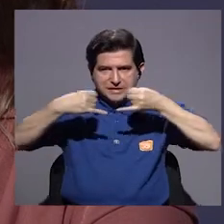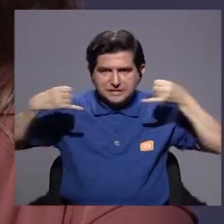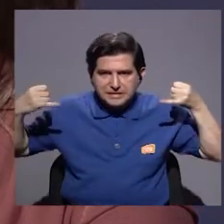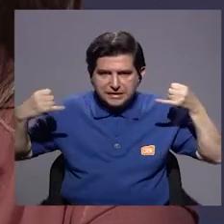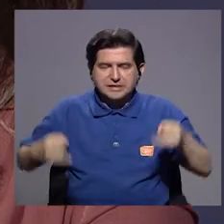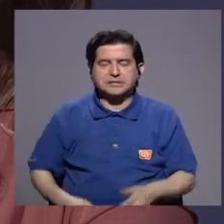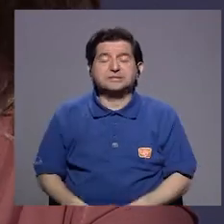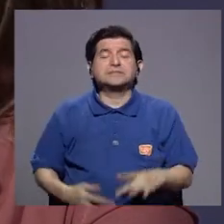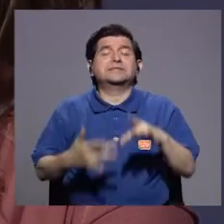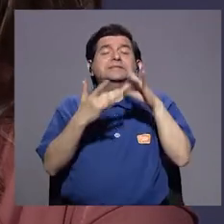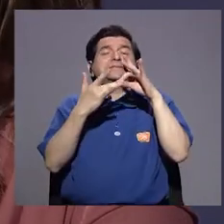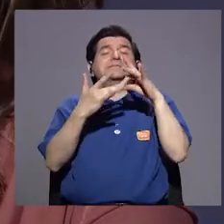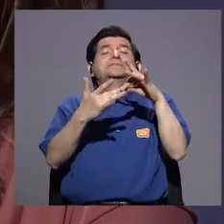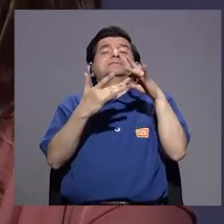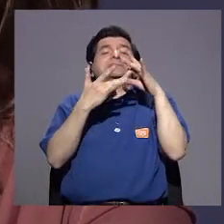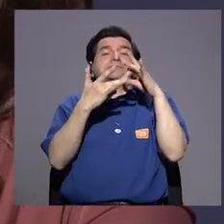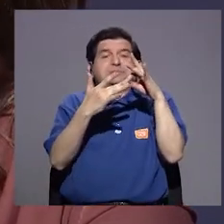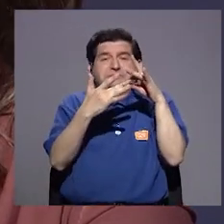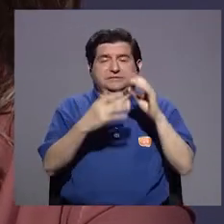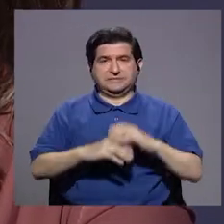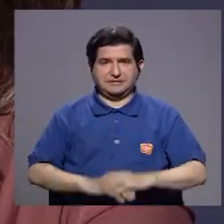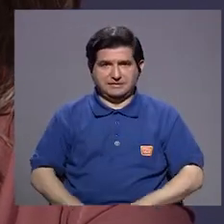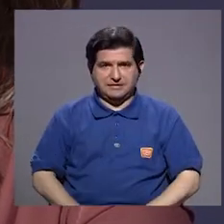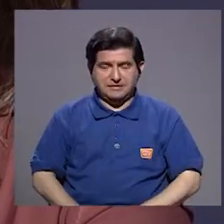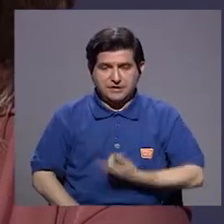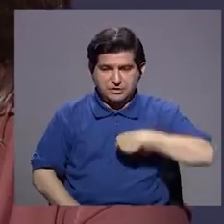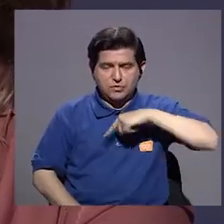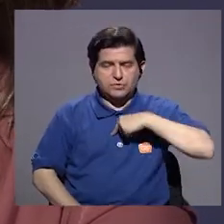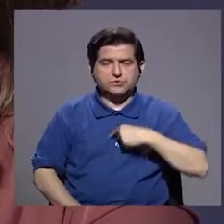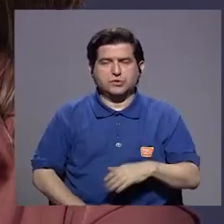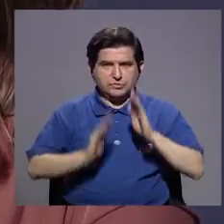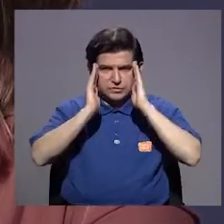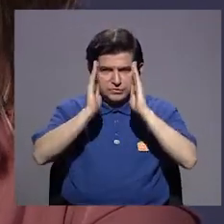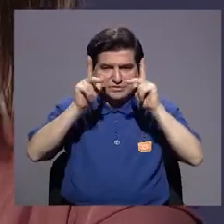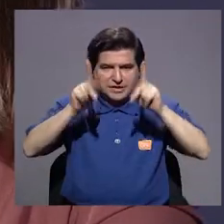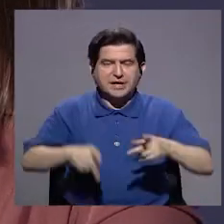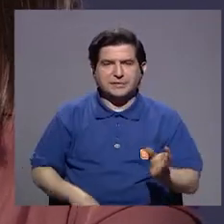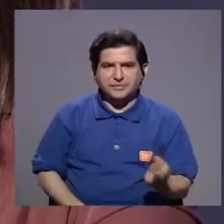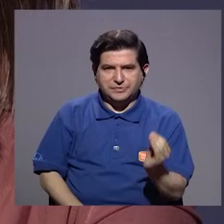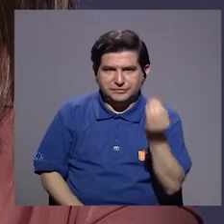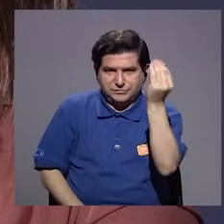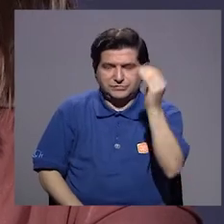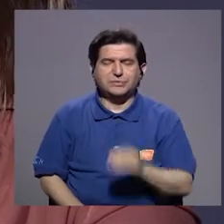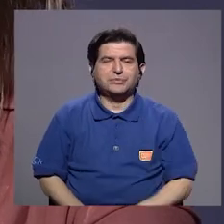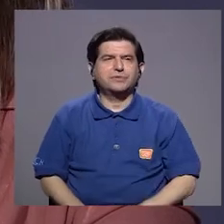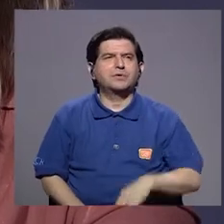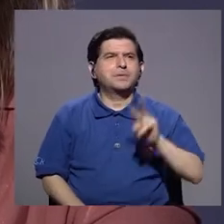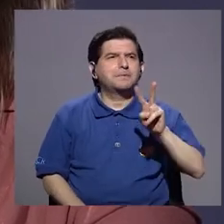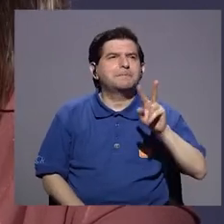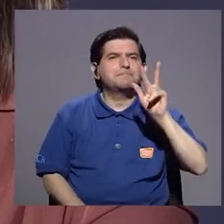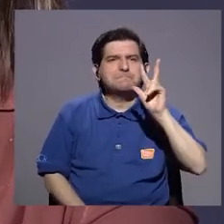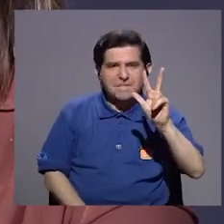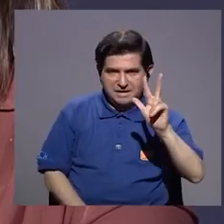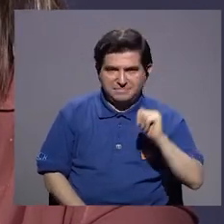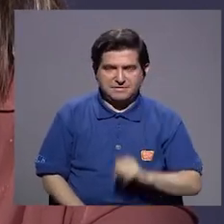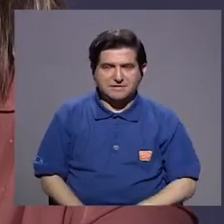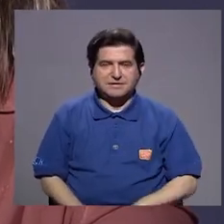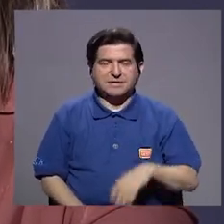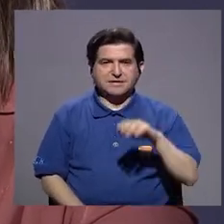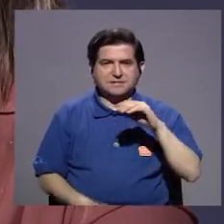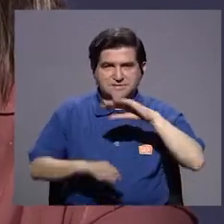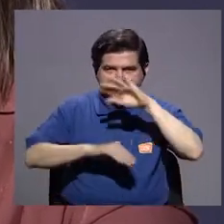idiomas y muy especialmente hemos tomado en cuenta gente joven. 23 de